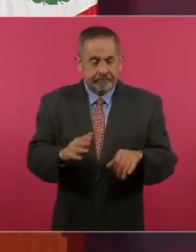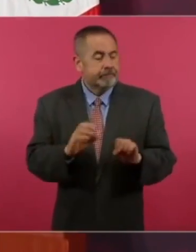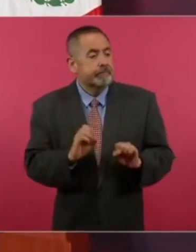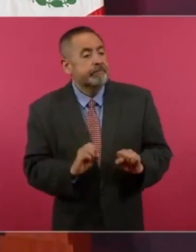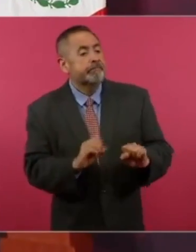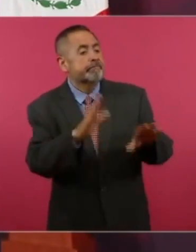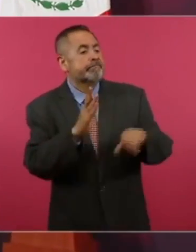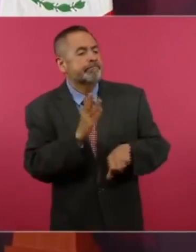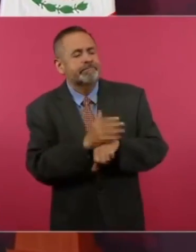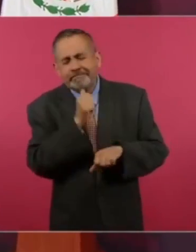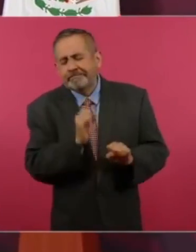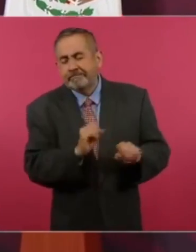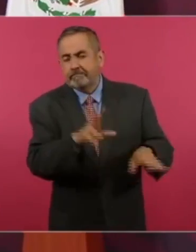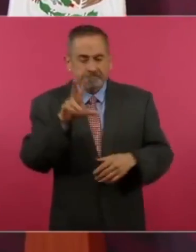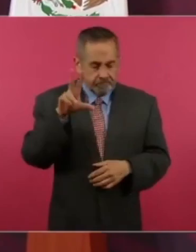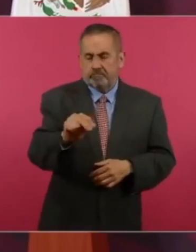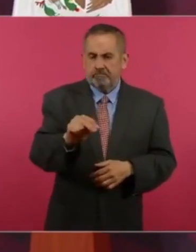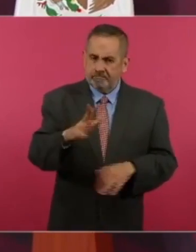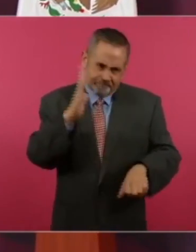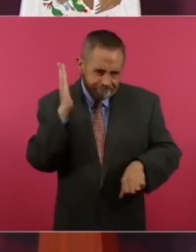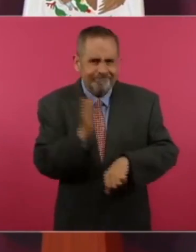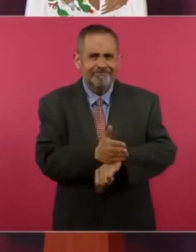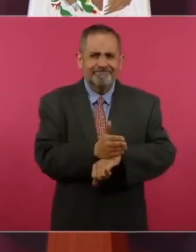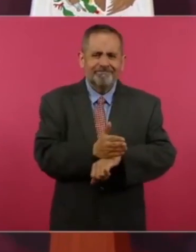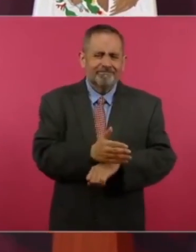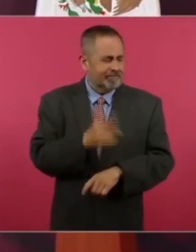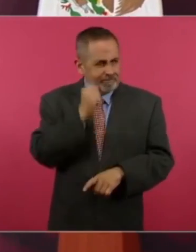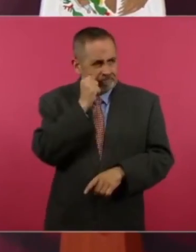impunidad, sea quien sea.